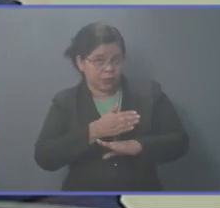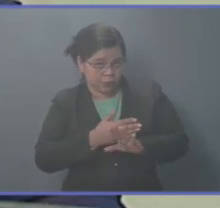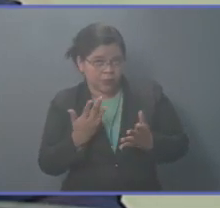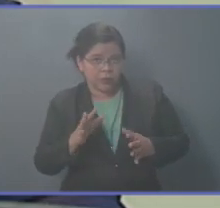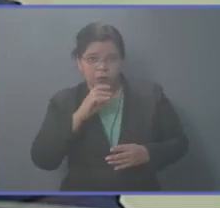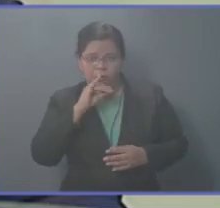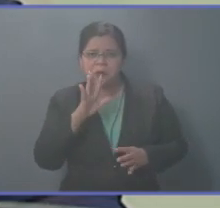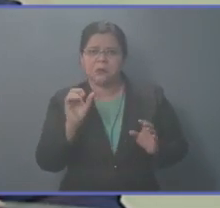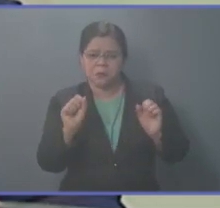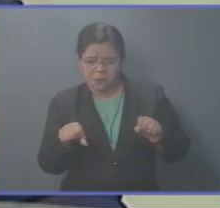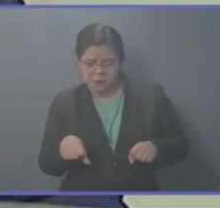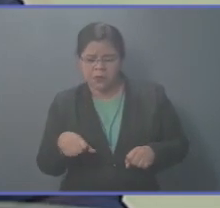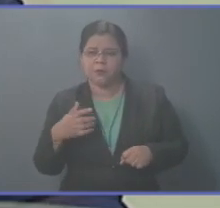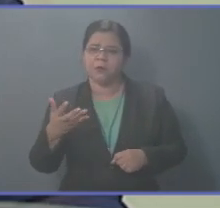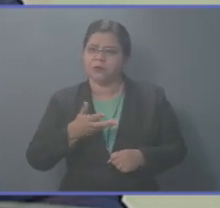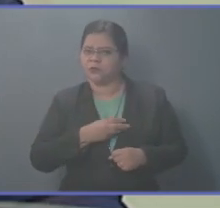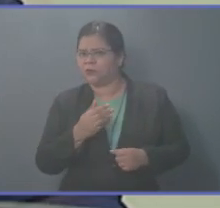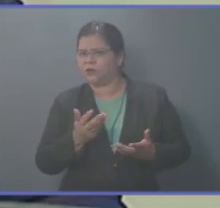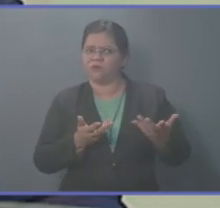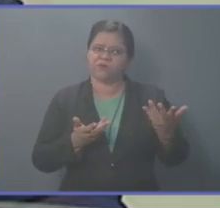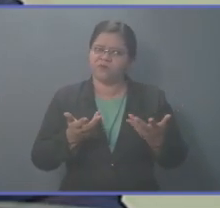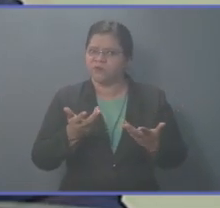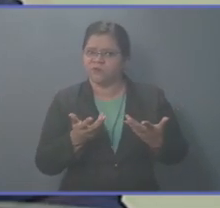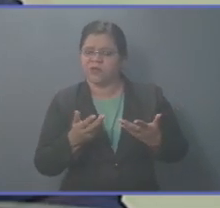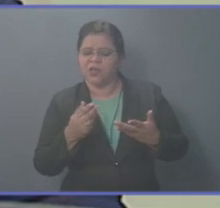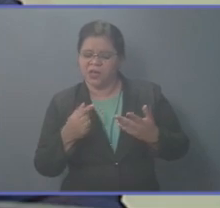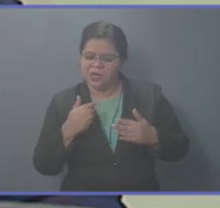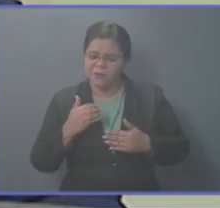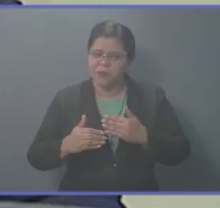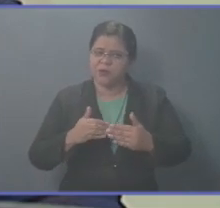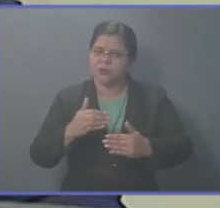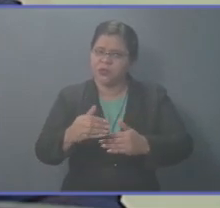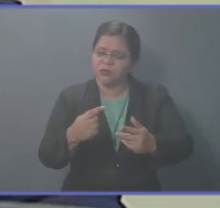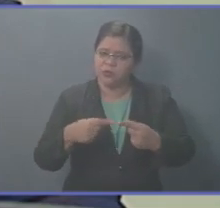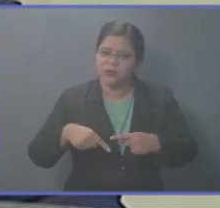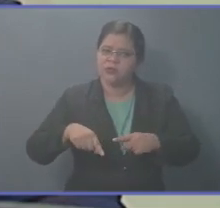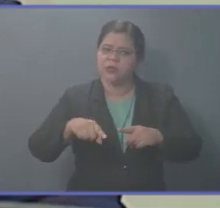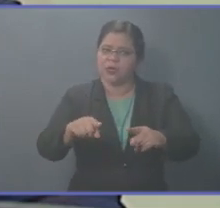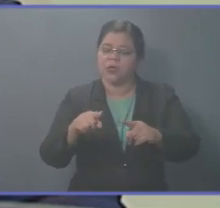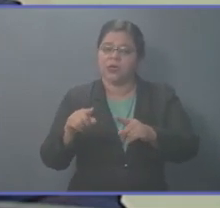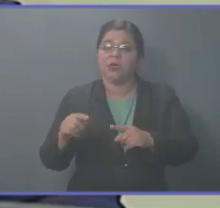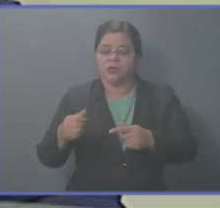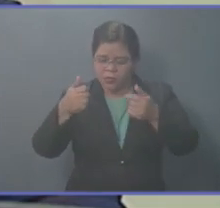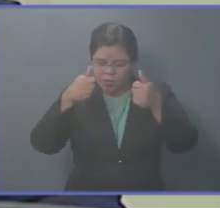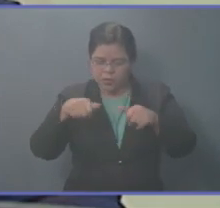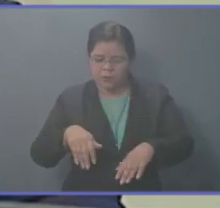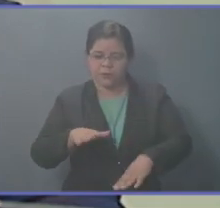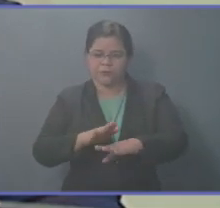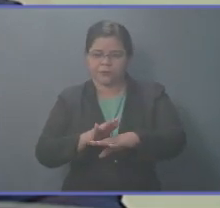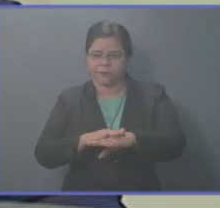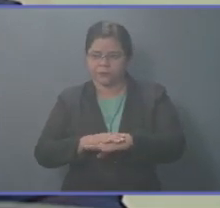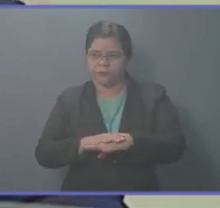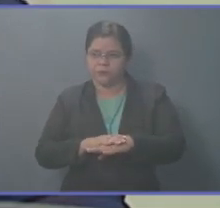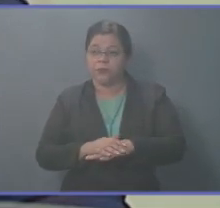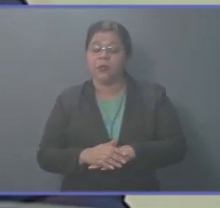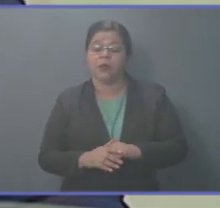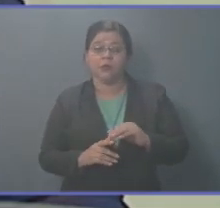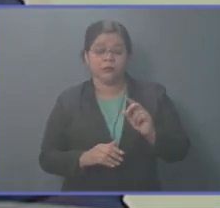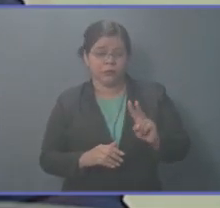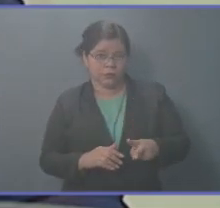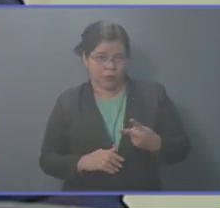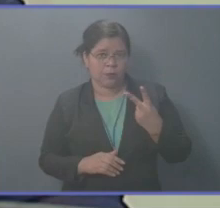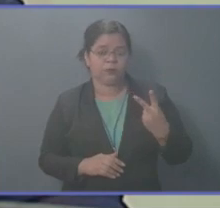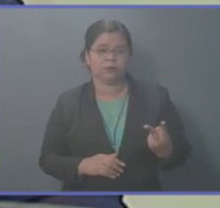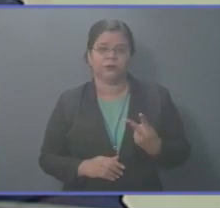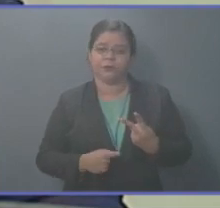es posible inferir el carácter continuado de los efectos y consecuencias del acuerdo de convocatoria. Segundo, los